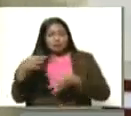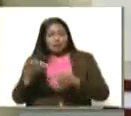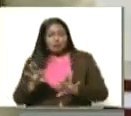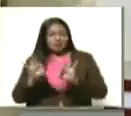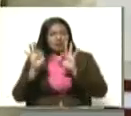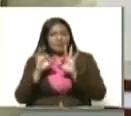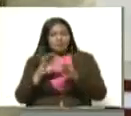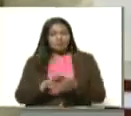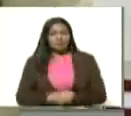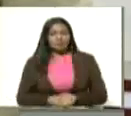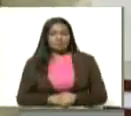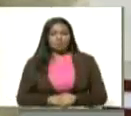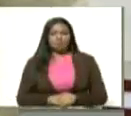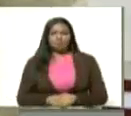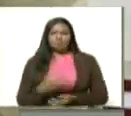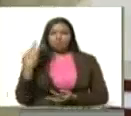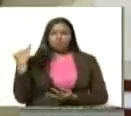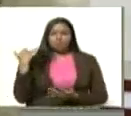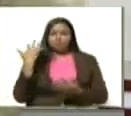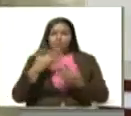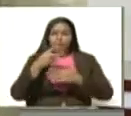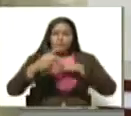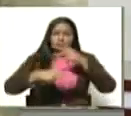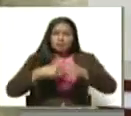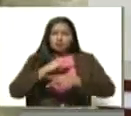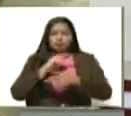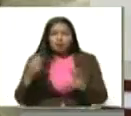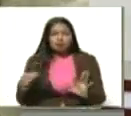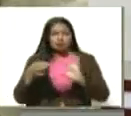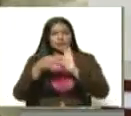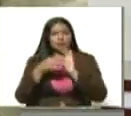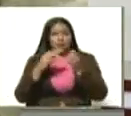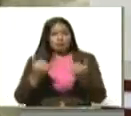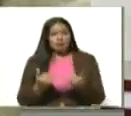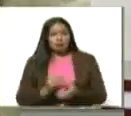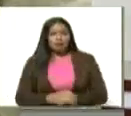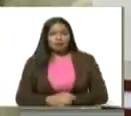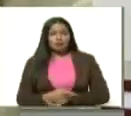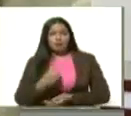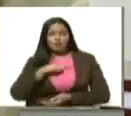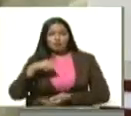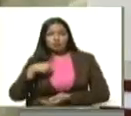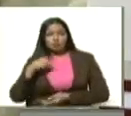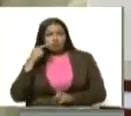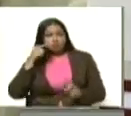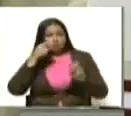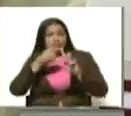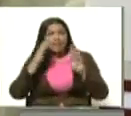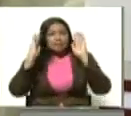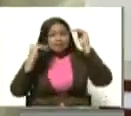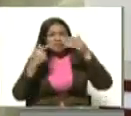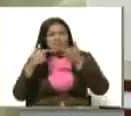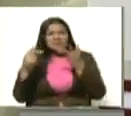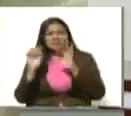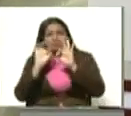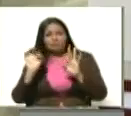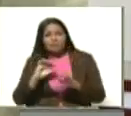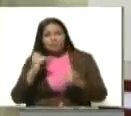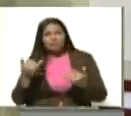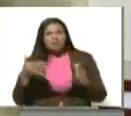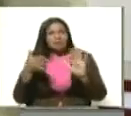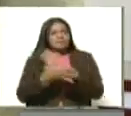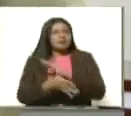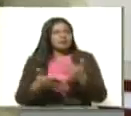Especial. Entonces hemos venido avanzando, tenemos esas articulaciones y ya hemos ido atendiendo diferentes casos. ¿Qué